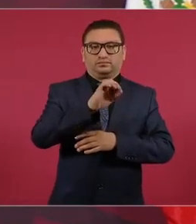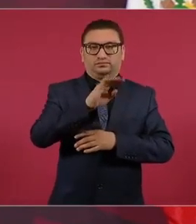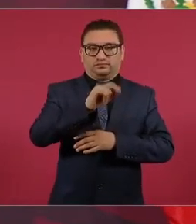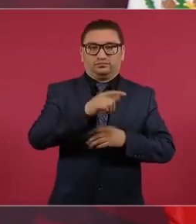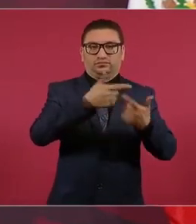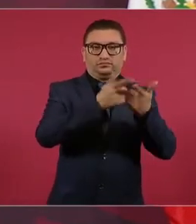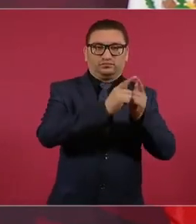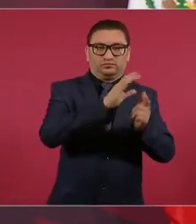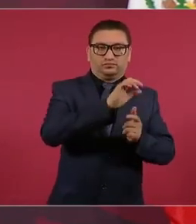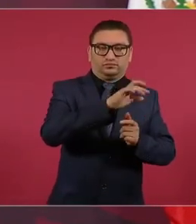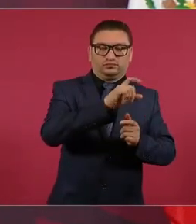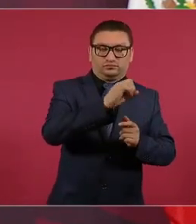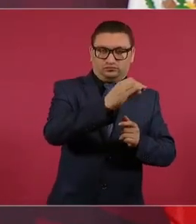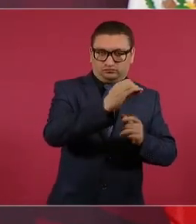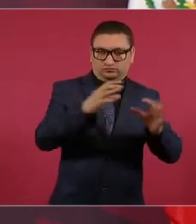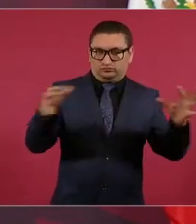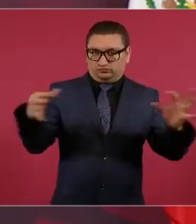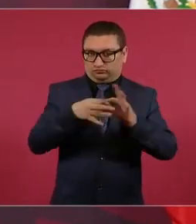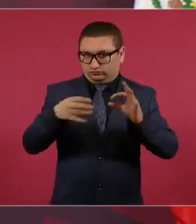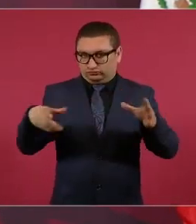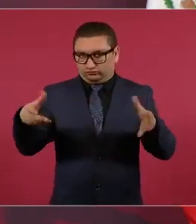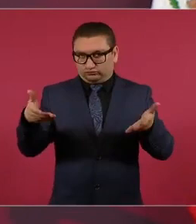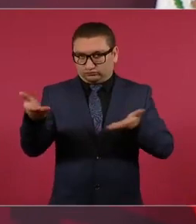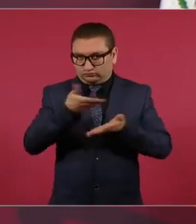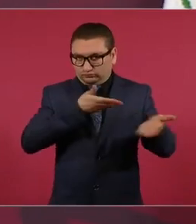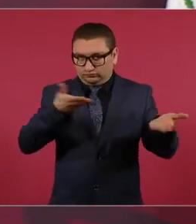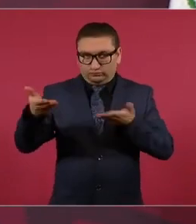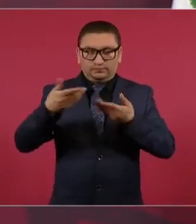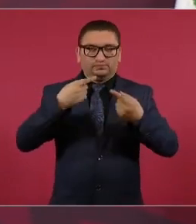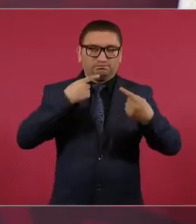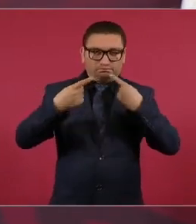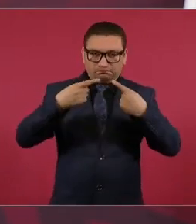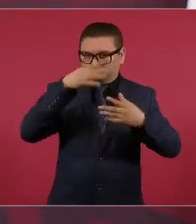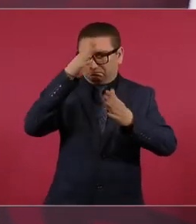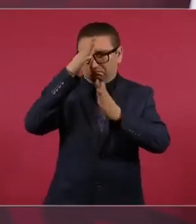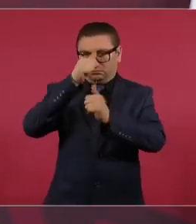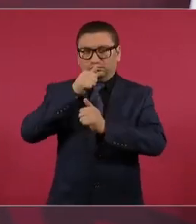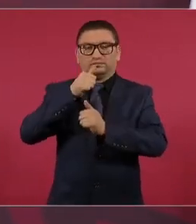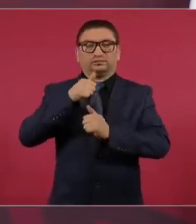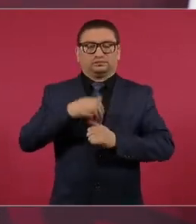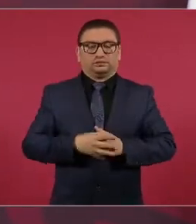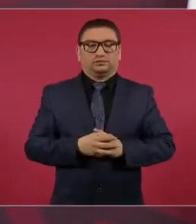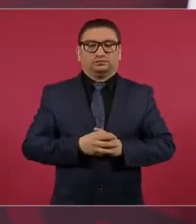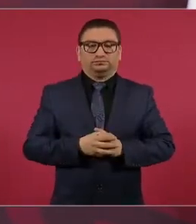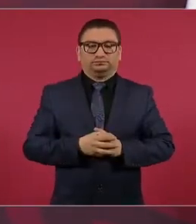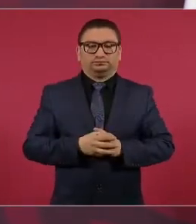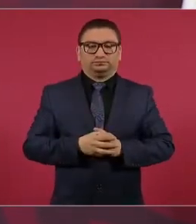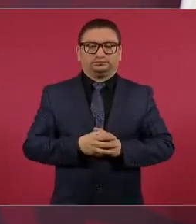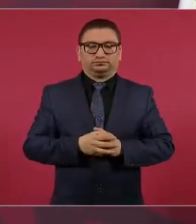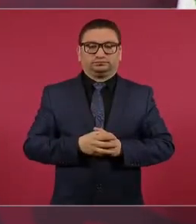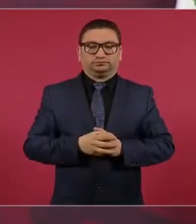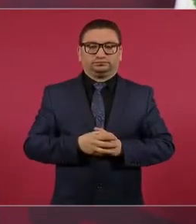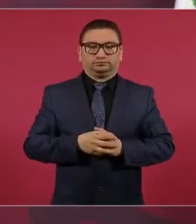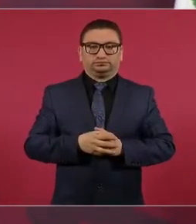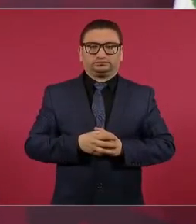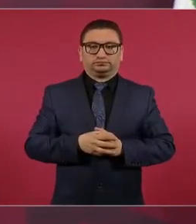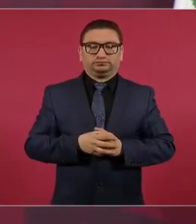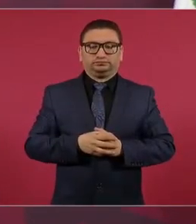que llegaron a un acuerdo y ya